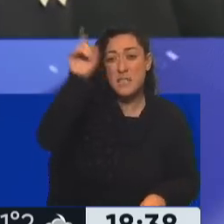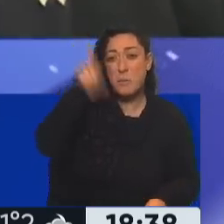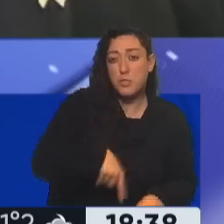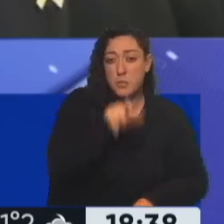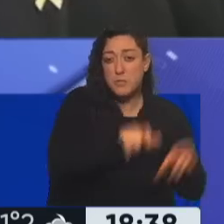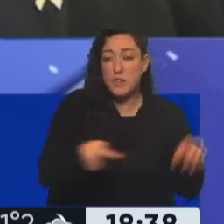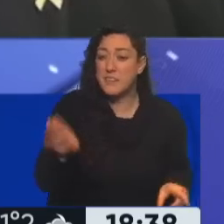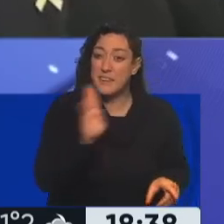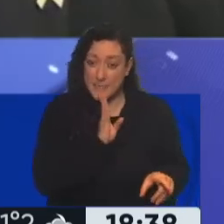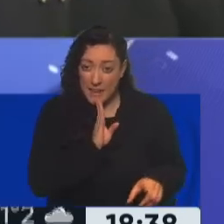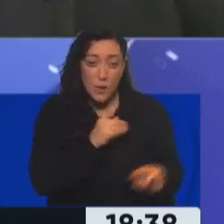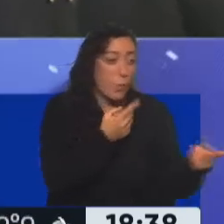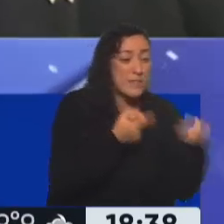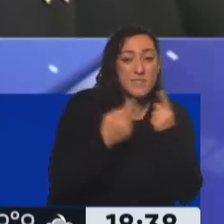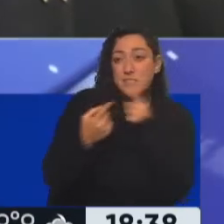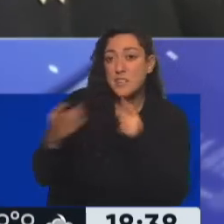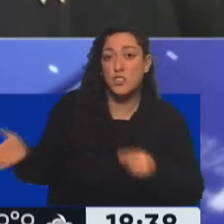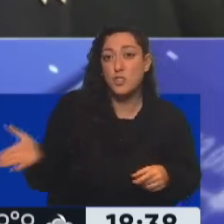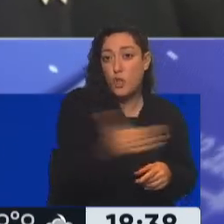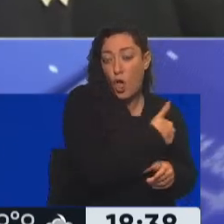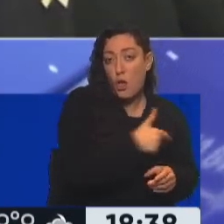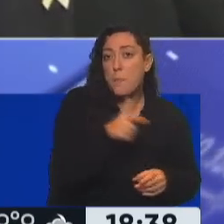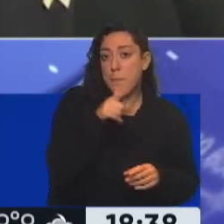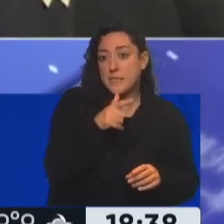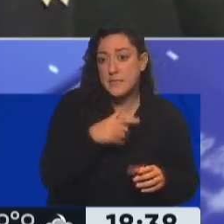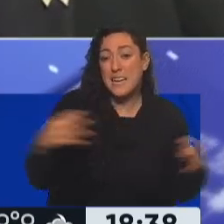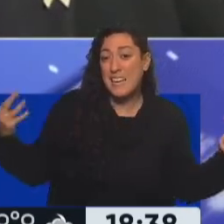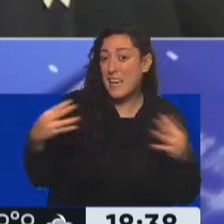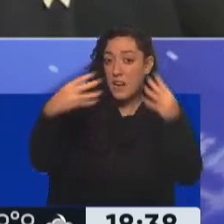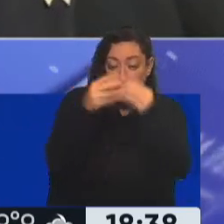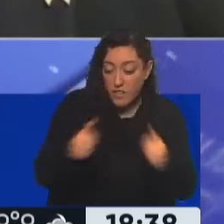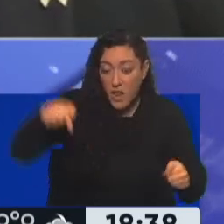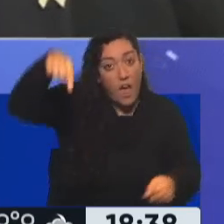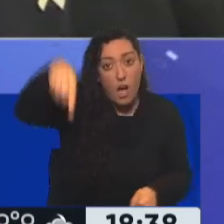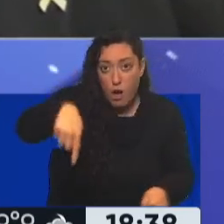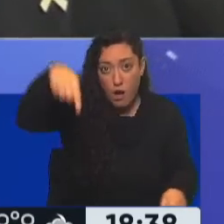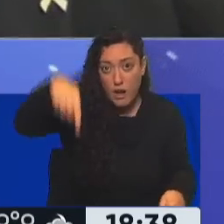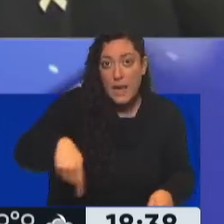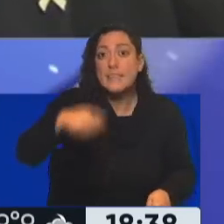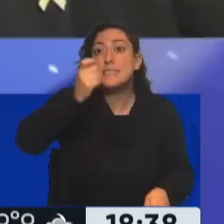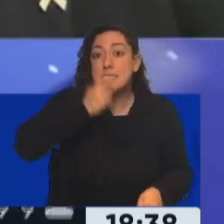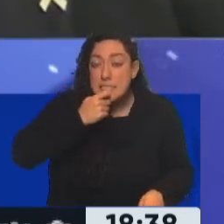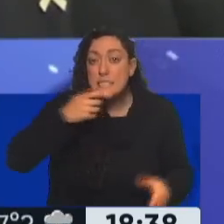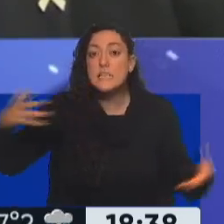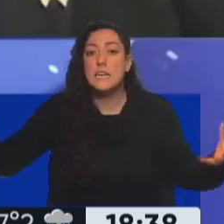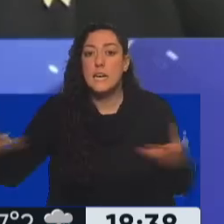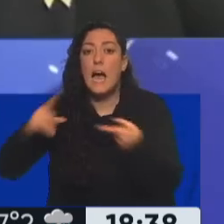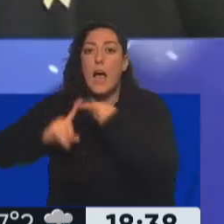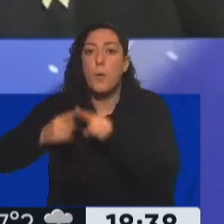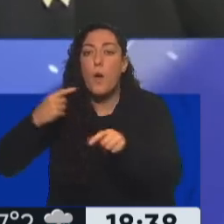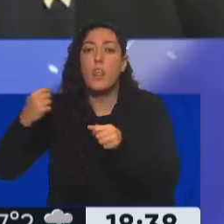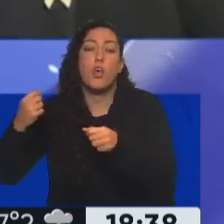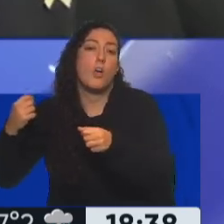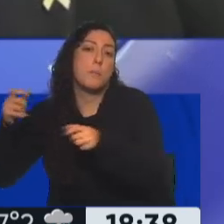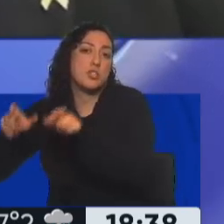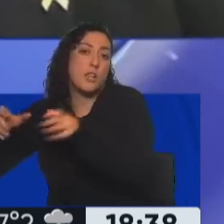israelíes, de acuerdo a todas las encuestas, estaría de acuerdo con terminar la guerra ahora si eso posibilita un acuerdo